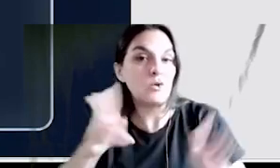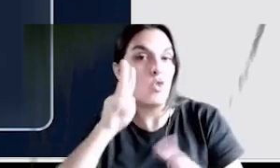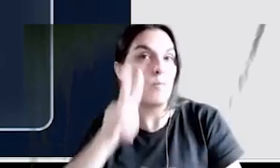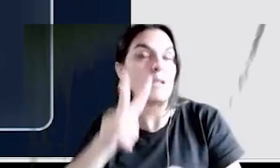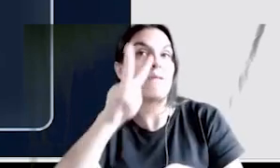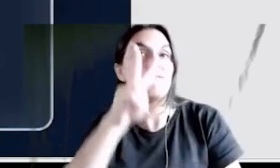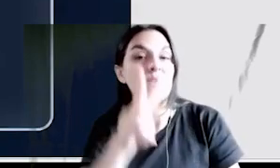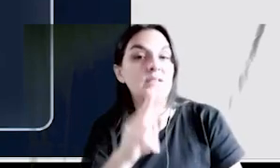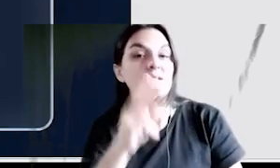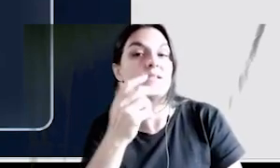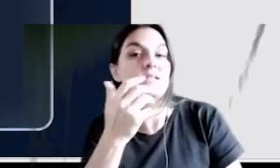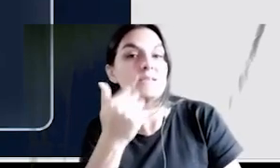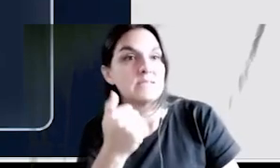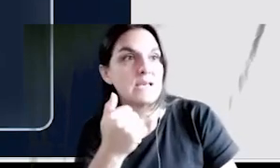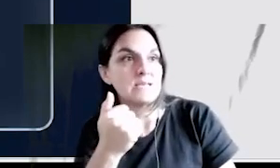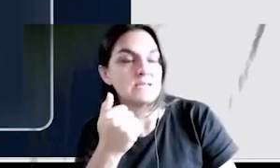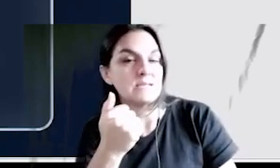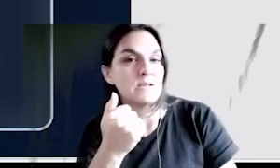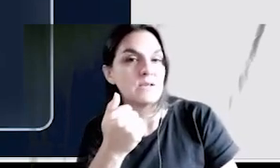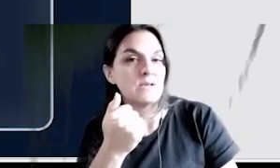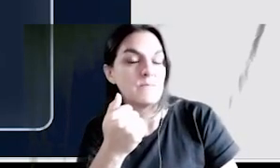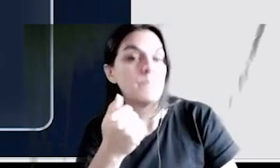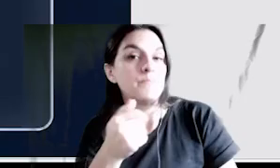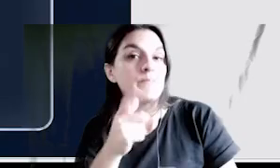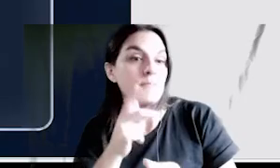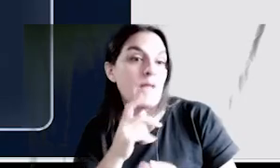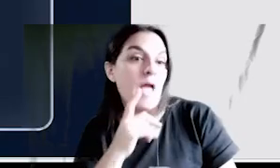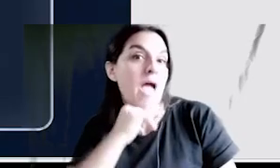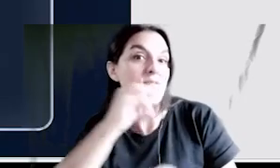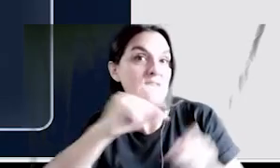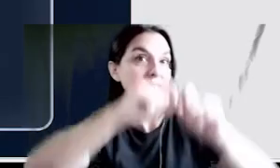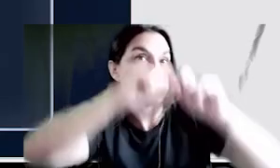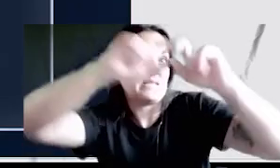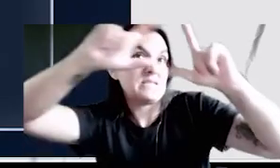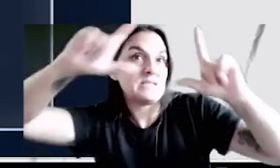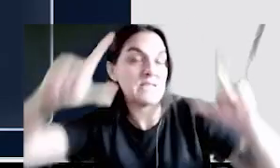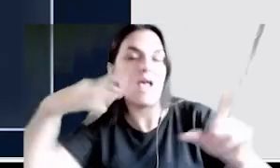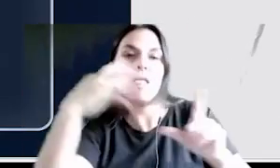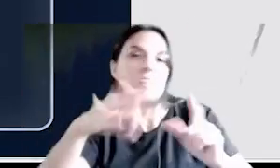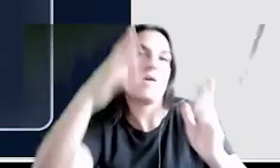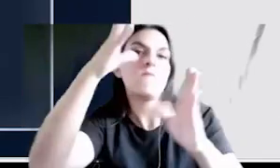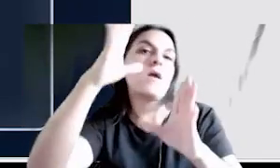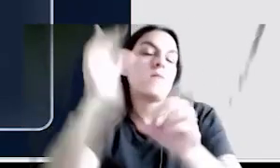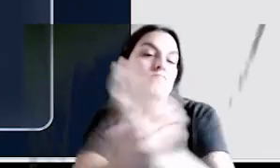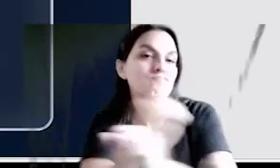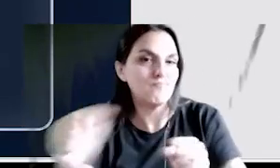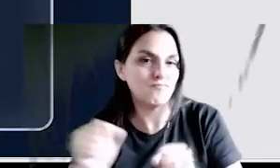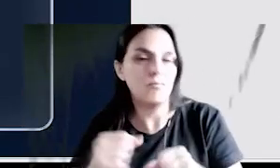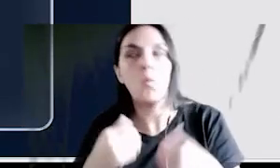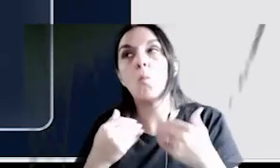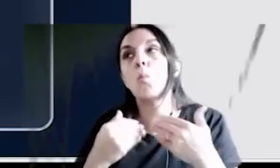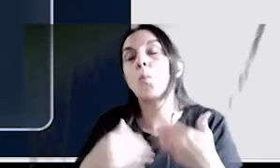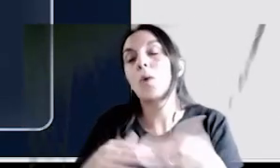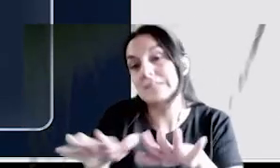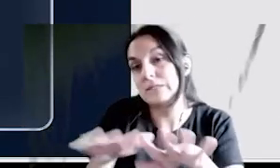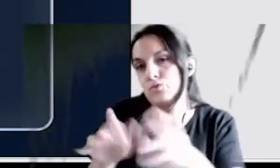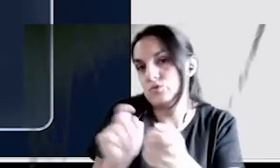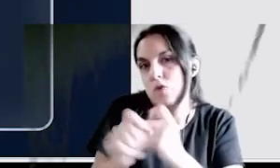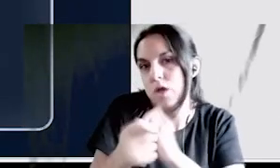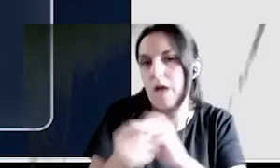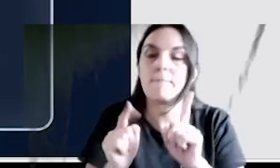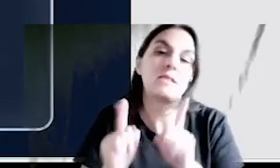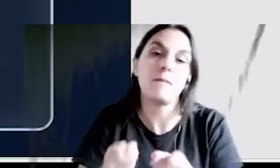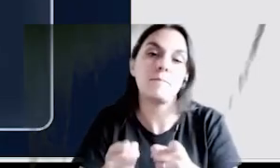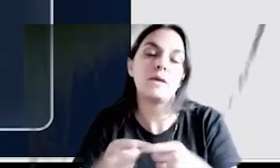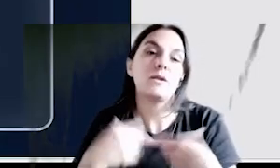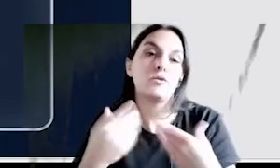signo de advertencia, donde les dice que ahí tienen que entrar y confirmar estas cargas de familia, porque también puede ser que la situación cambie y que tengan